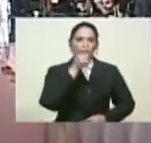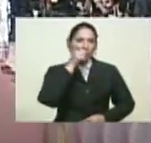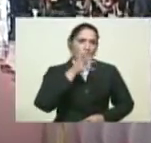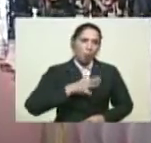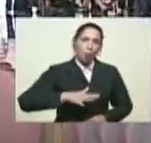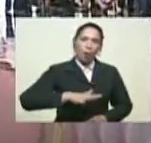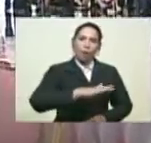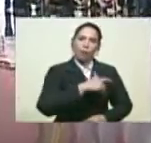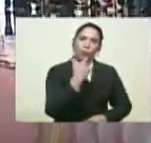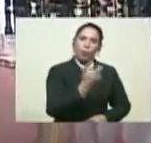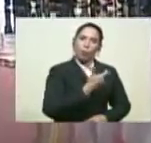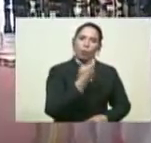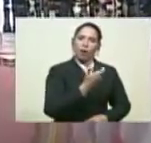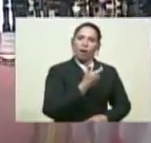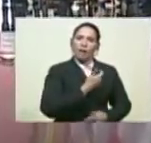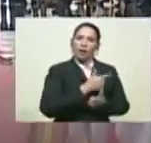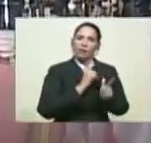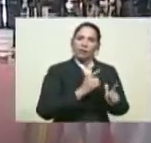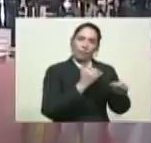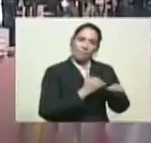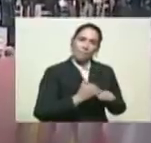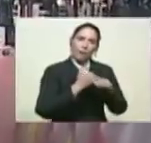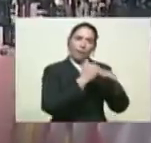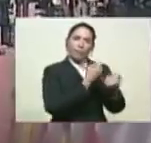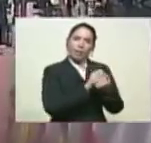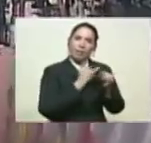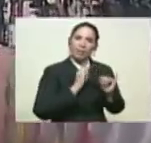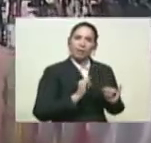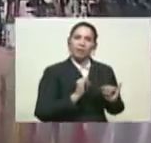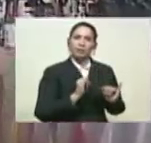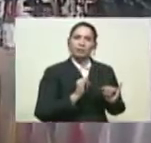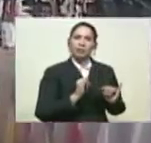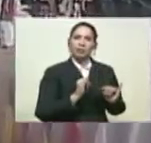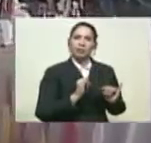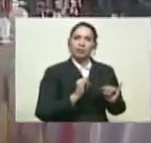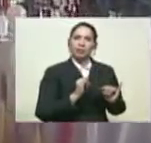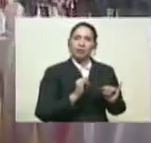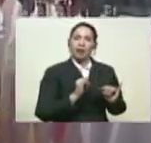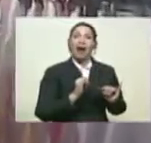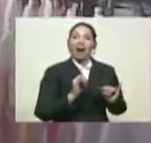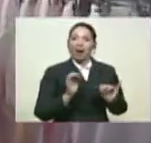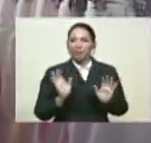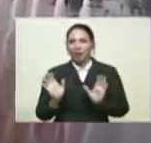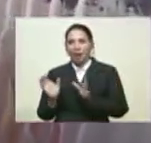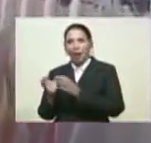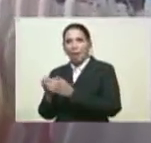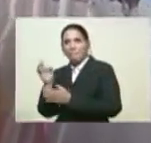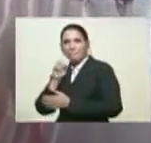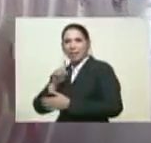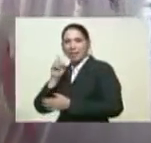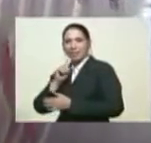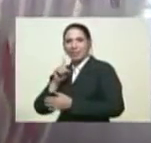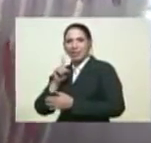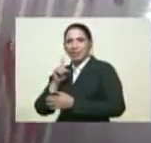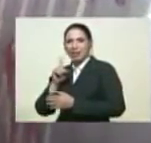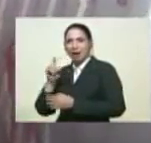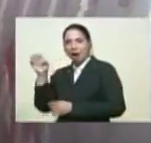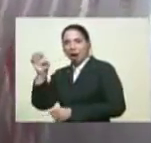su libertad, su igualdad, su independencia, y las mentiras monárquicas de una